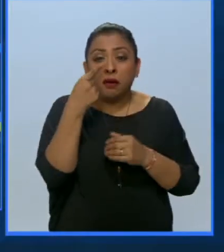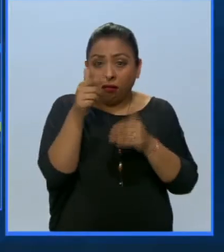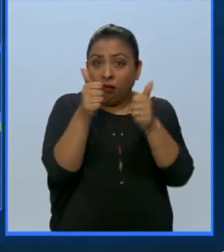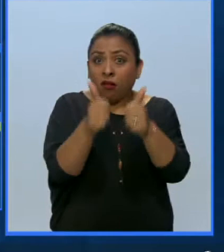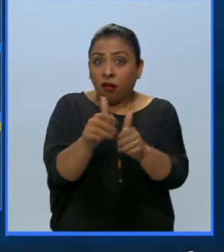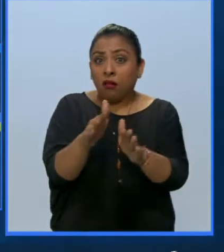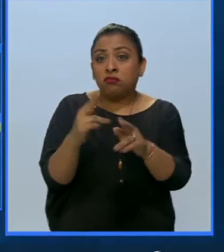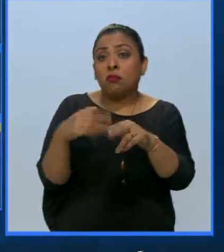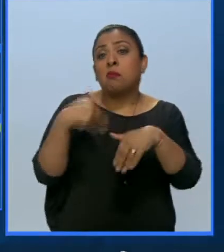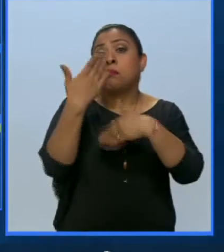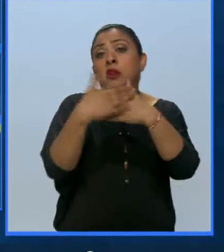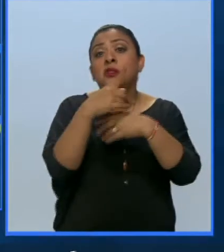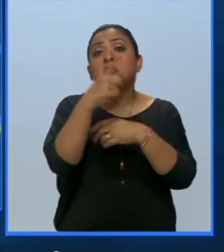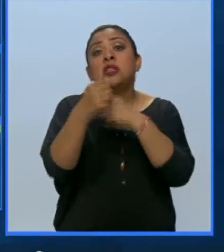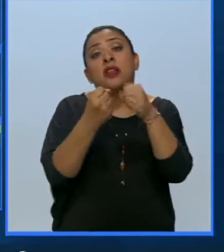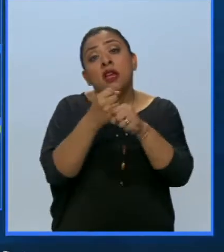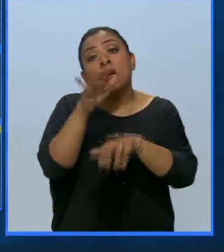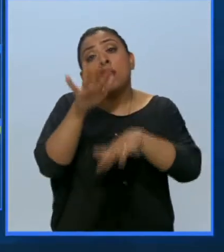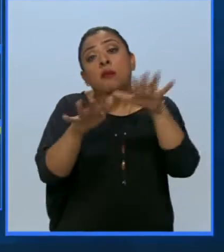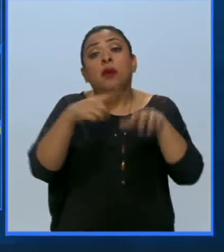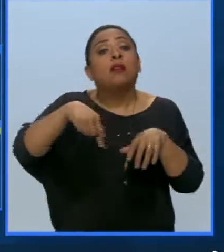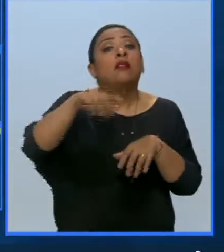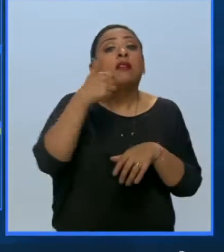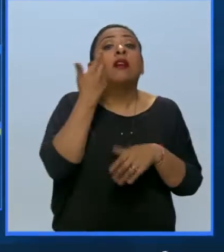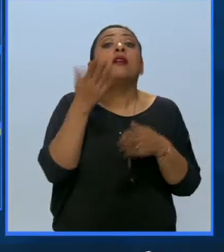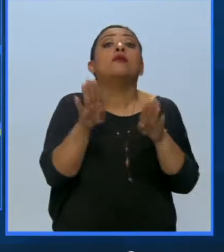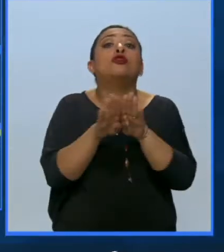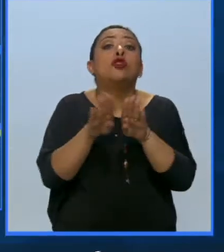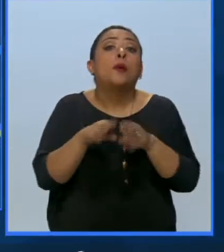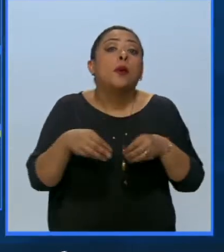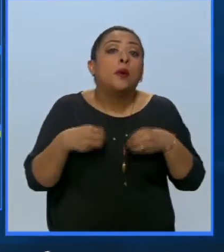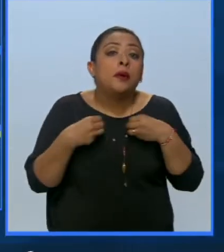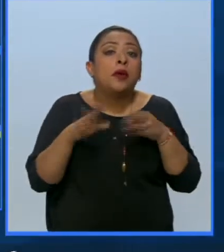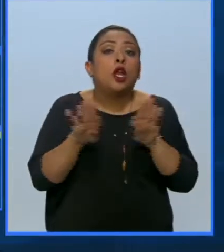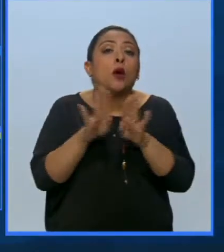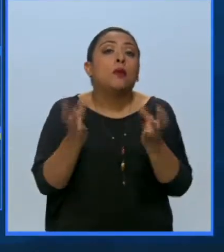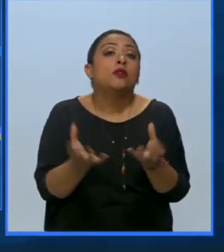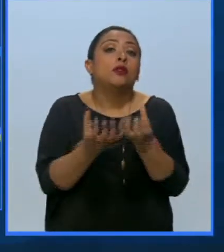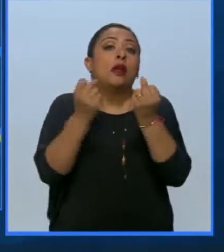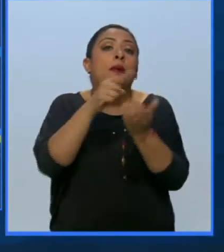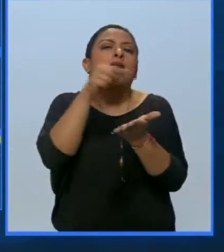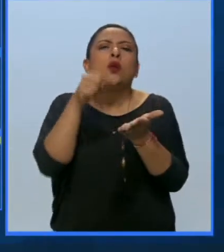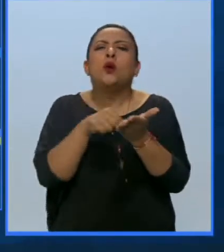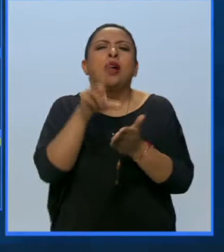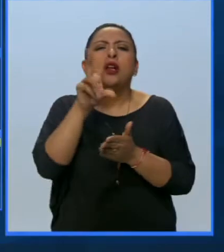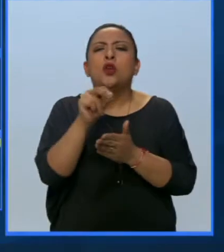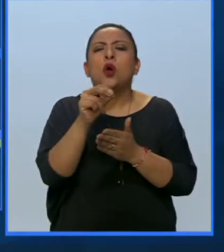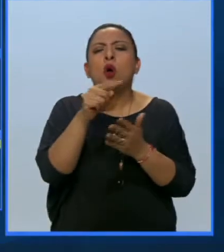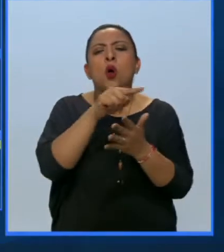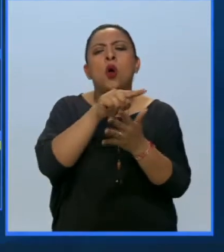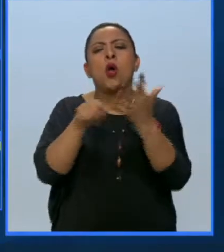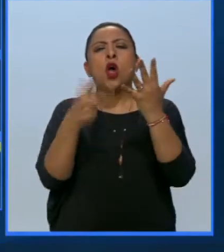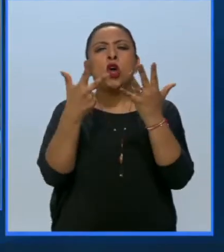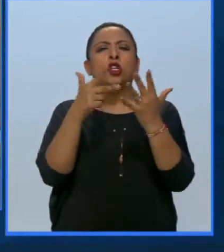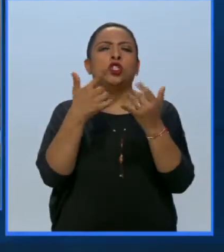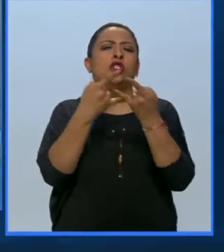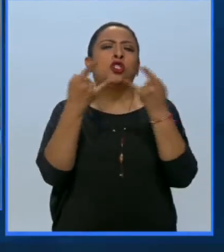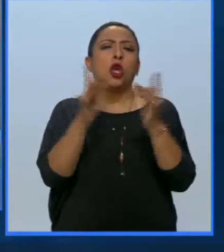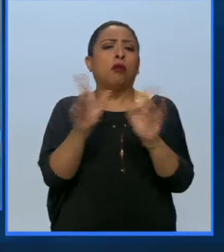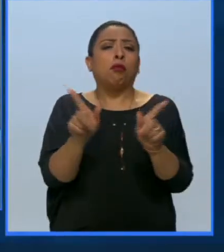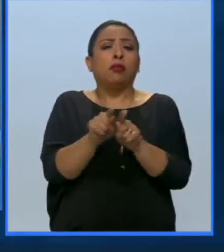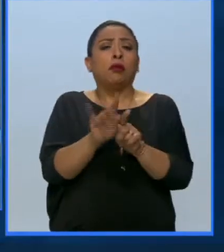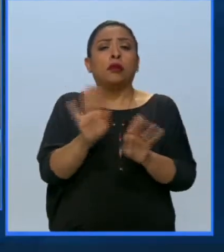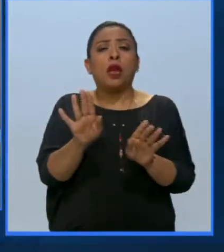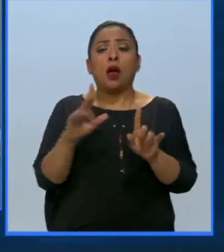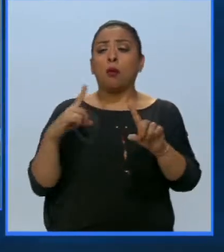ahí otros 100 años más, y depende de nosotros cómo queremos habitarle, cómo recuperar este espacio. Entonces, no solo son 8 historias, no es un recopilado